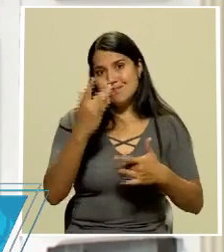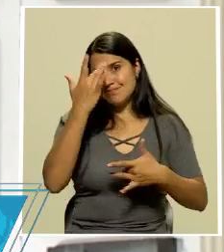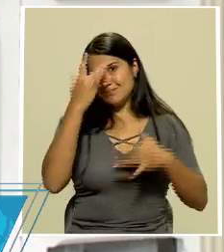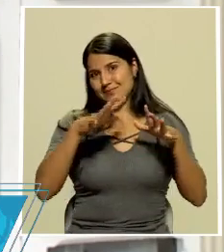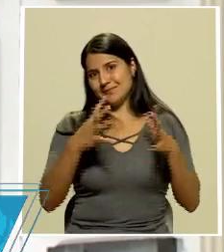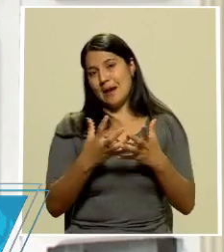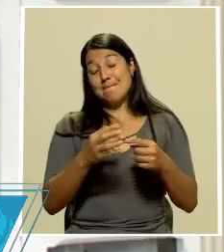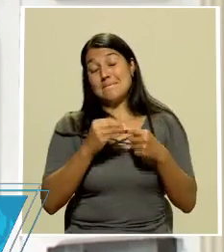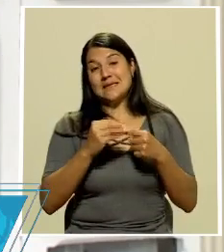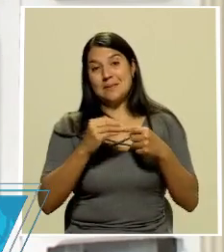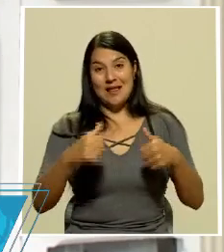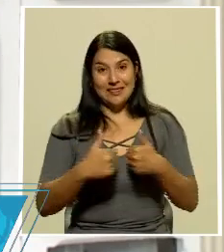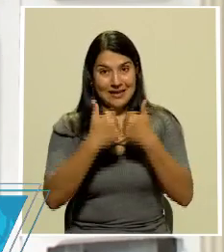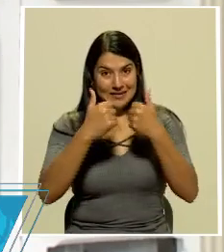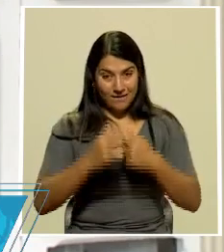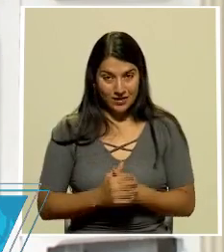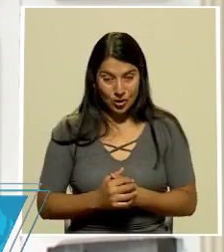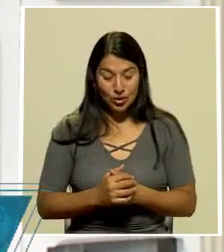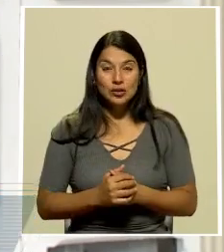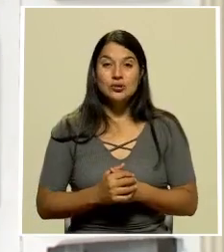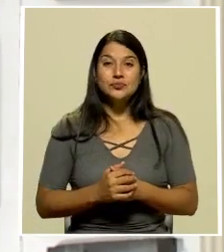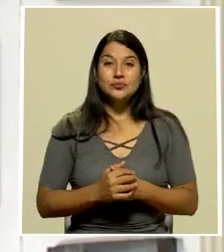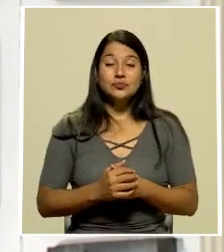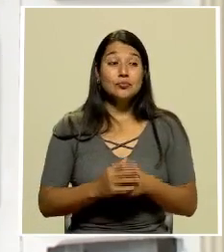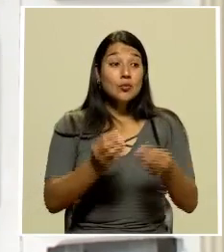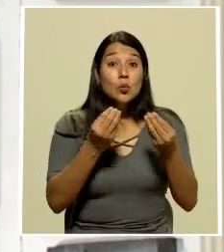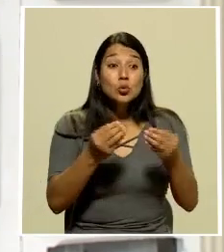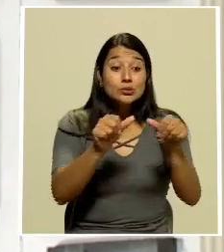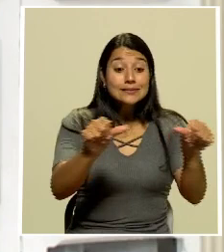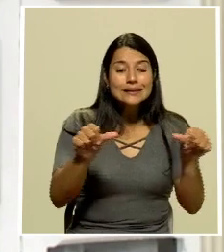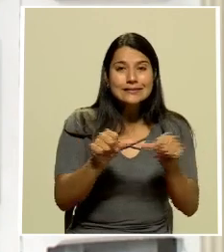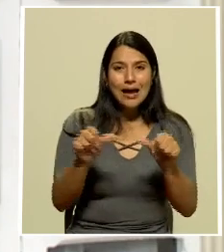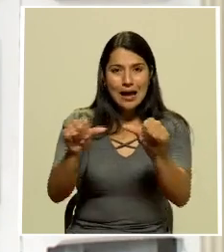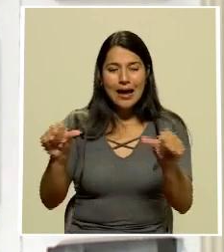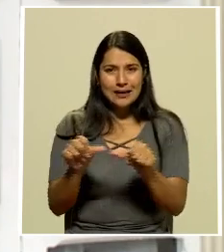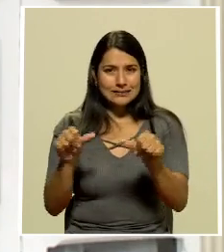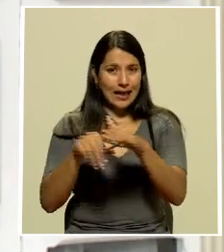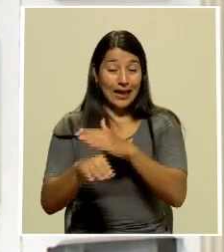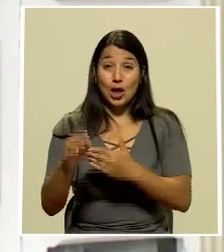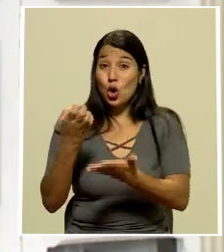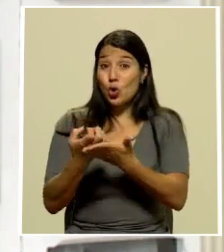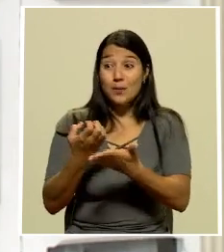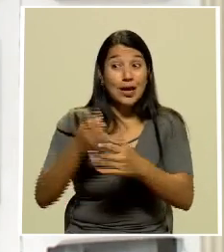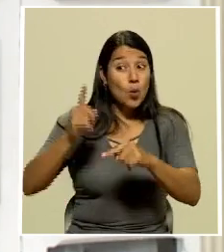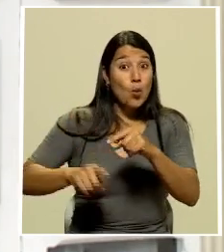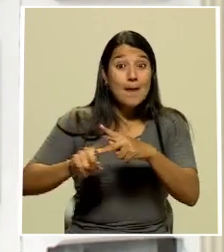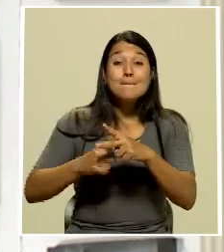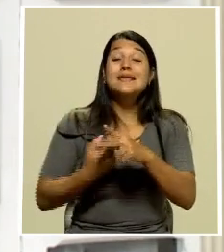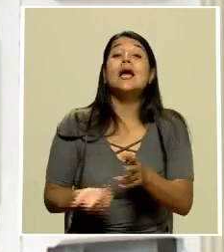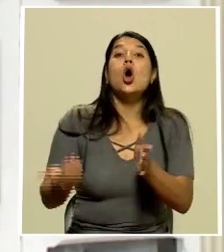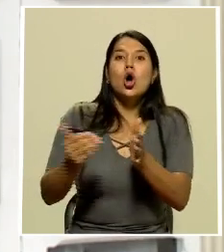de los desafíos. La industria, hay muchos sectores económicos que no pueden retomar su actividad en